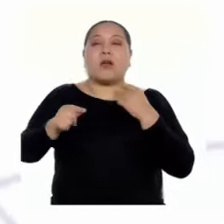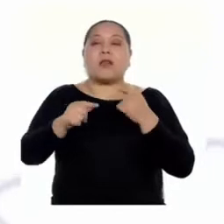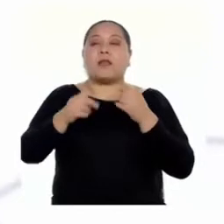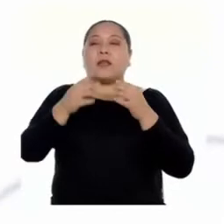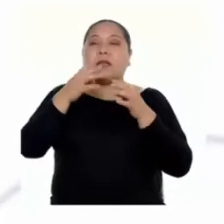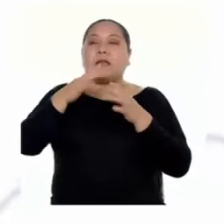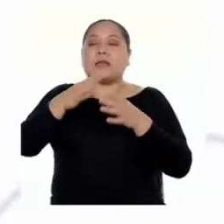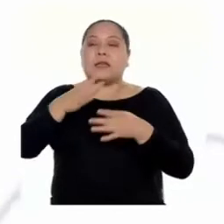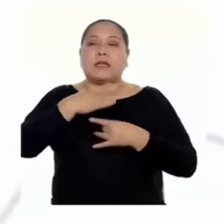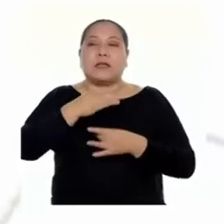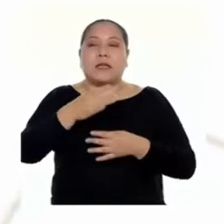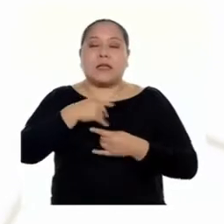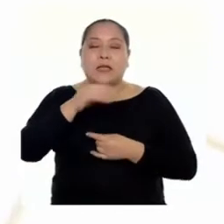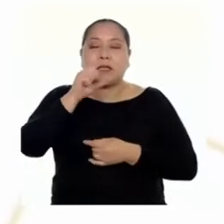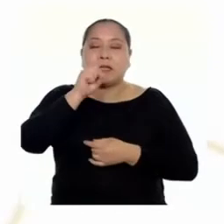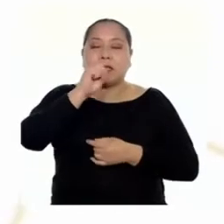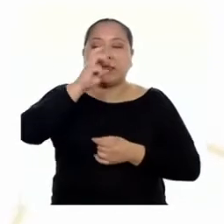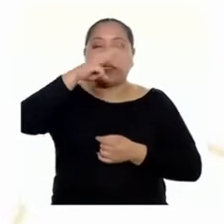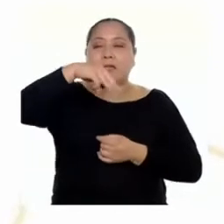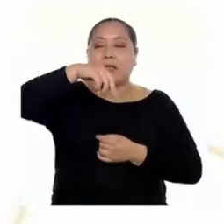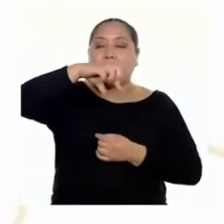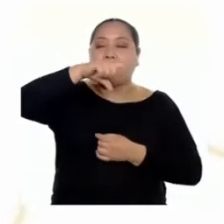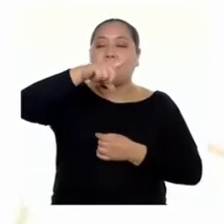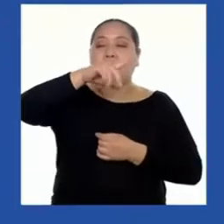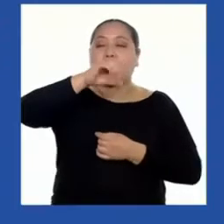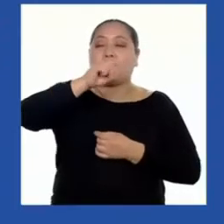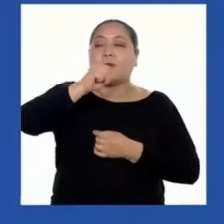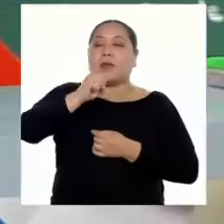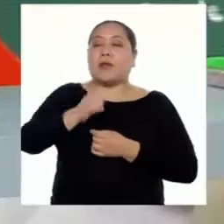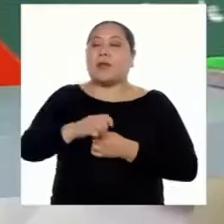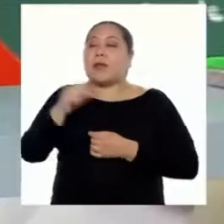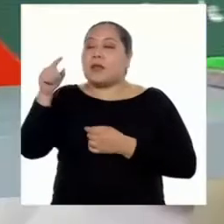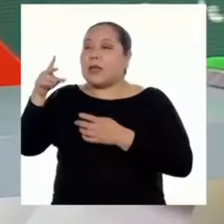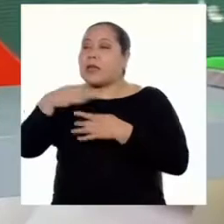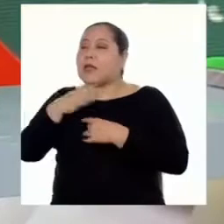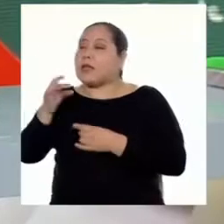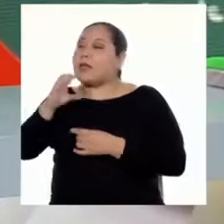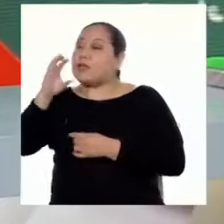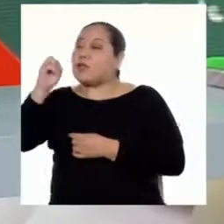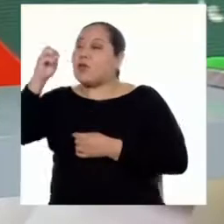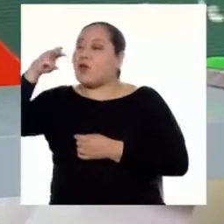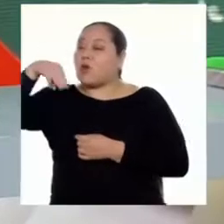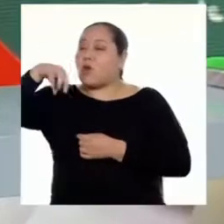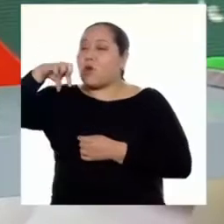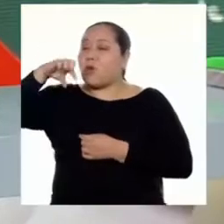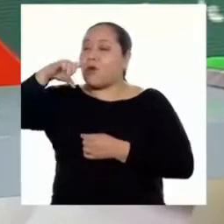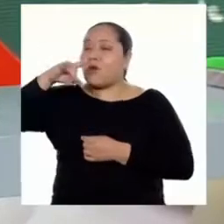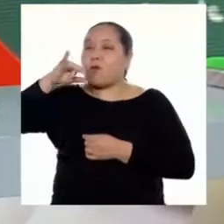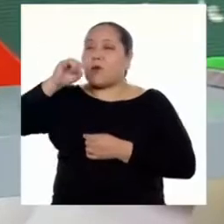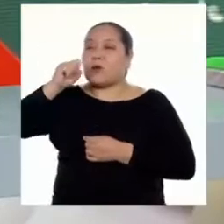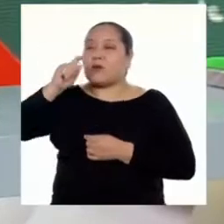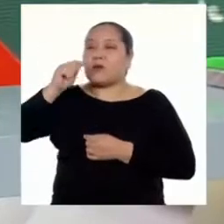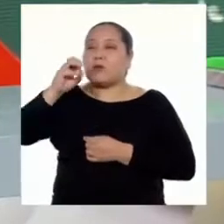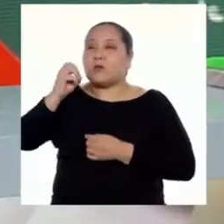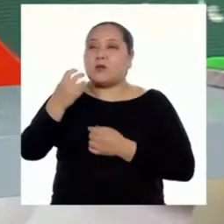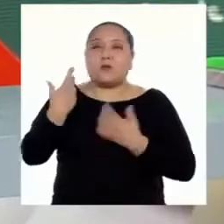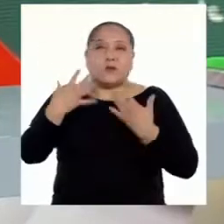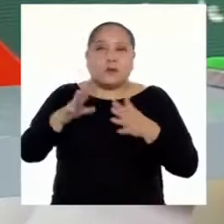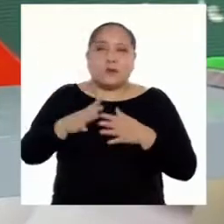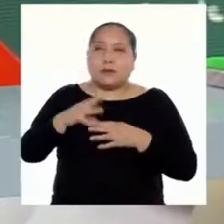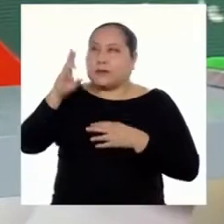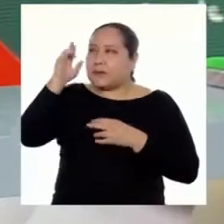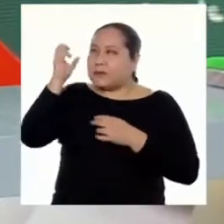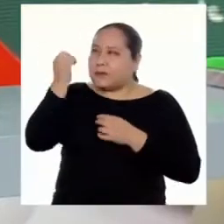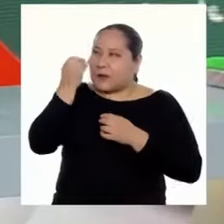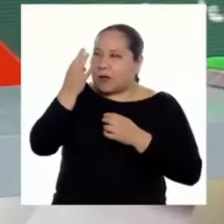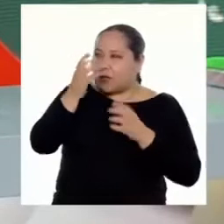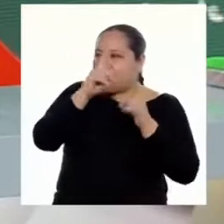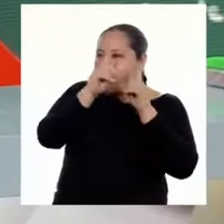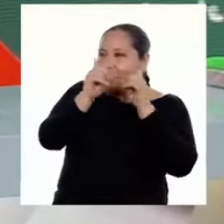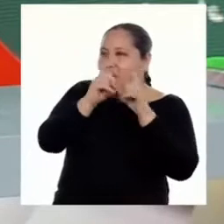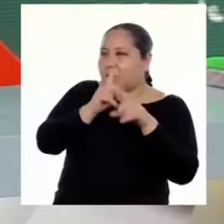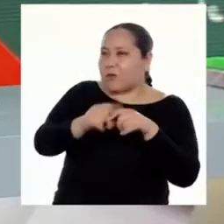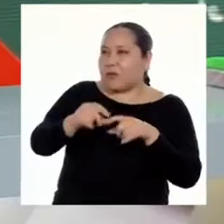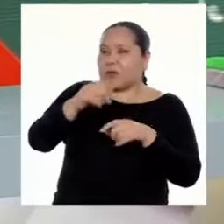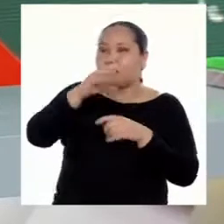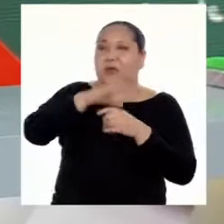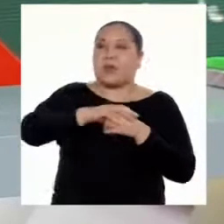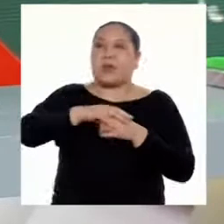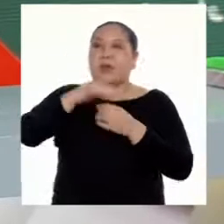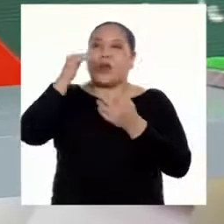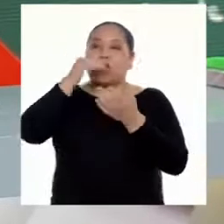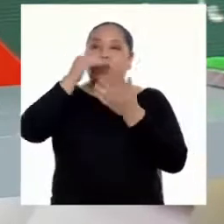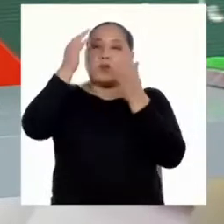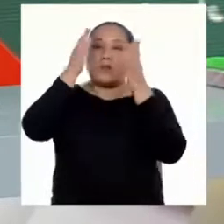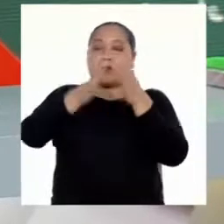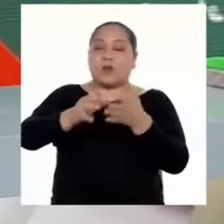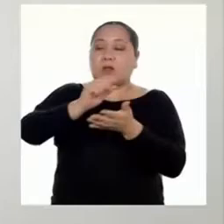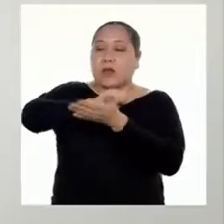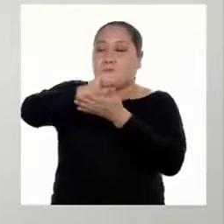interés simple y el interés compuesto. ¡Genial! Profesor, creo que ya estamos para algunas preguntas de las y los